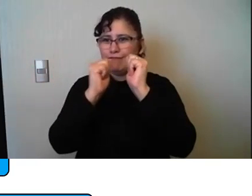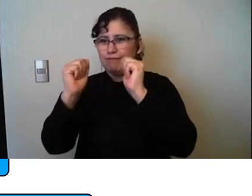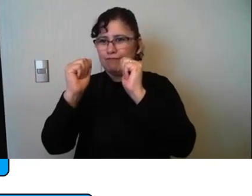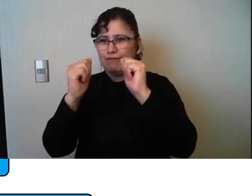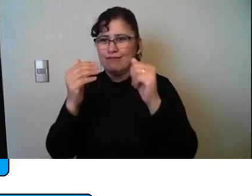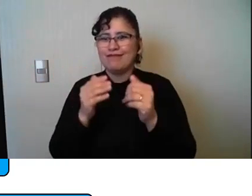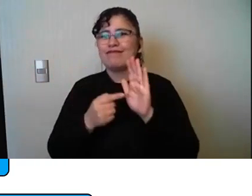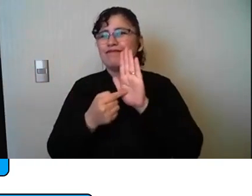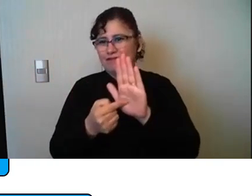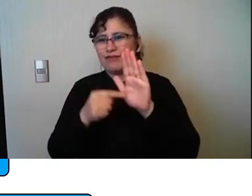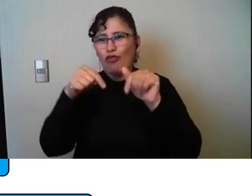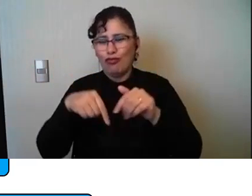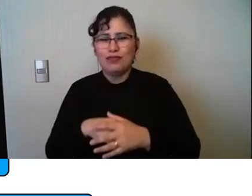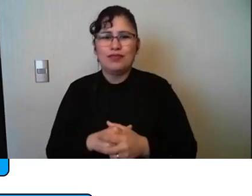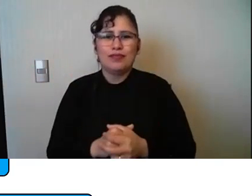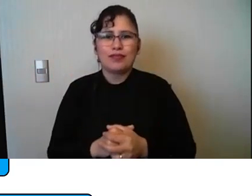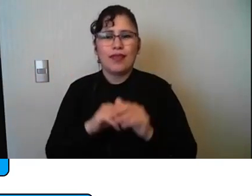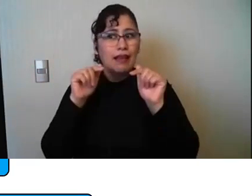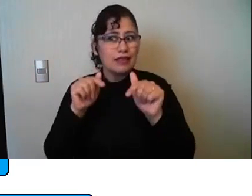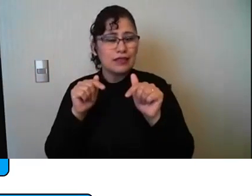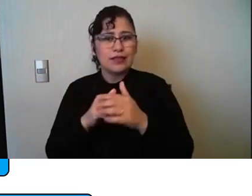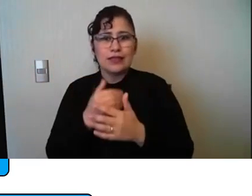¿Sí? Y con eso,